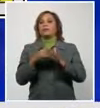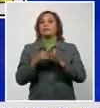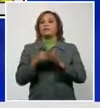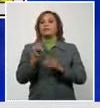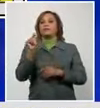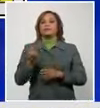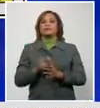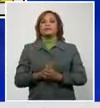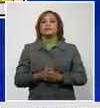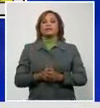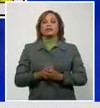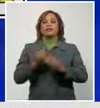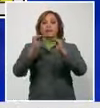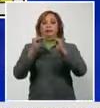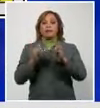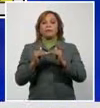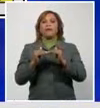Le sigue Matanza con